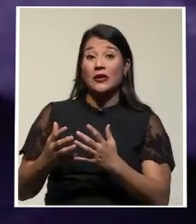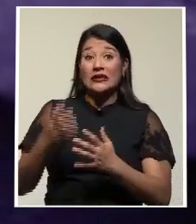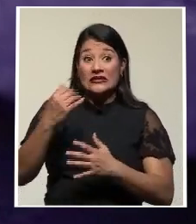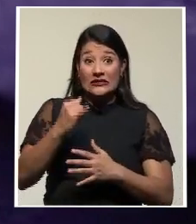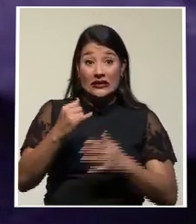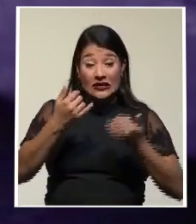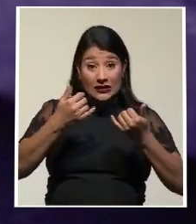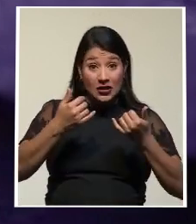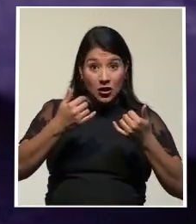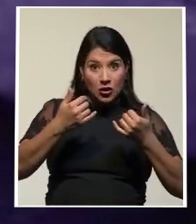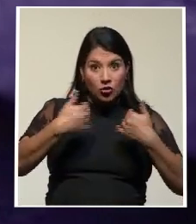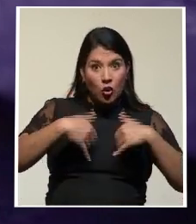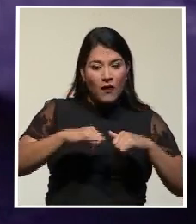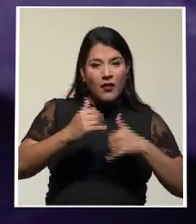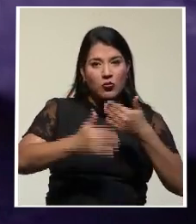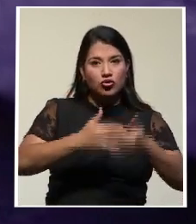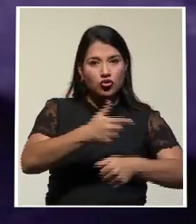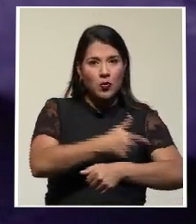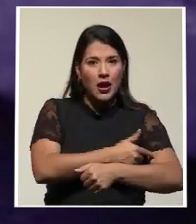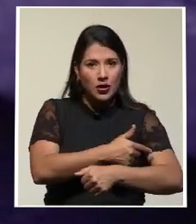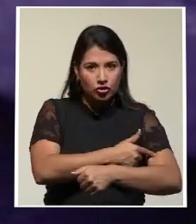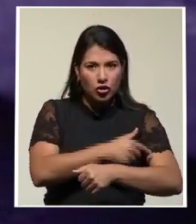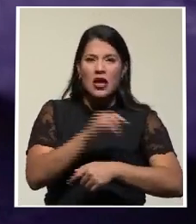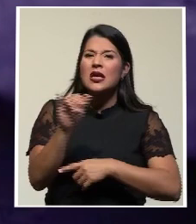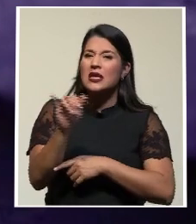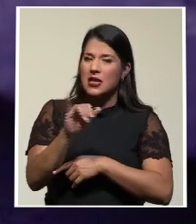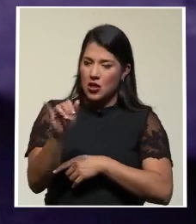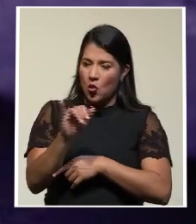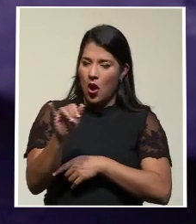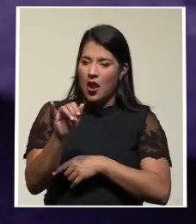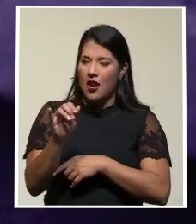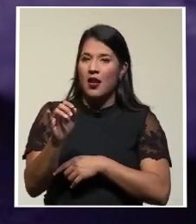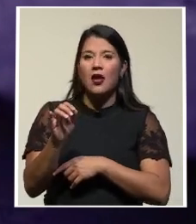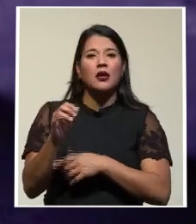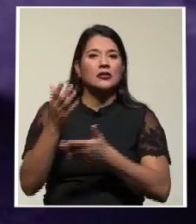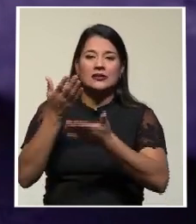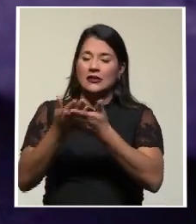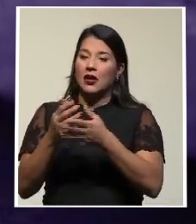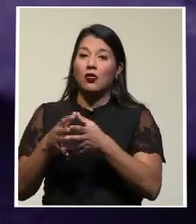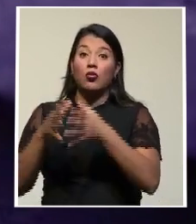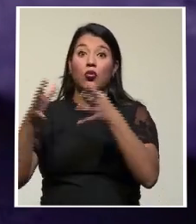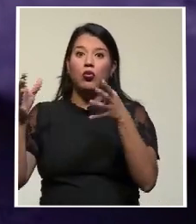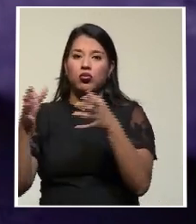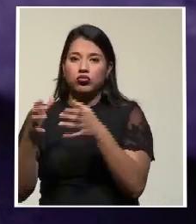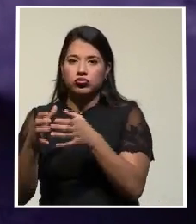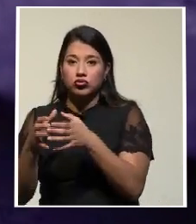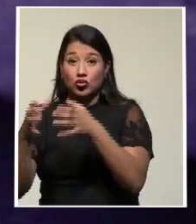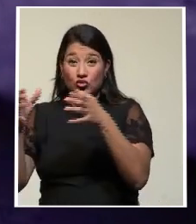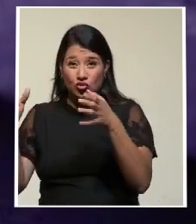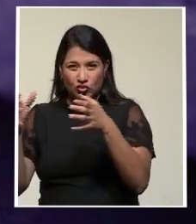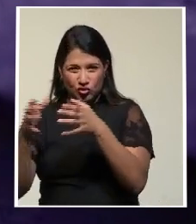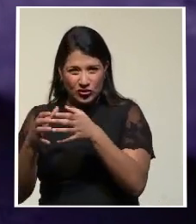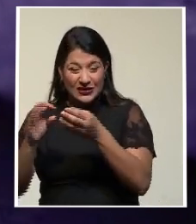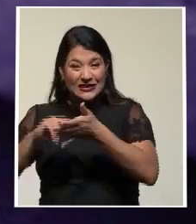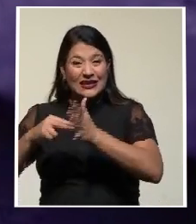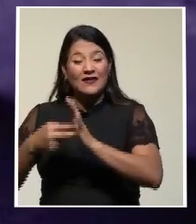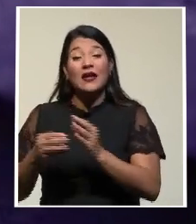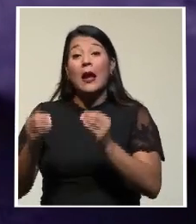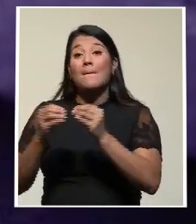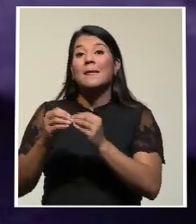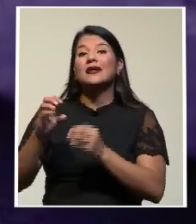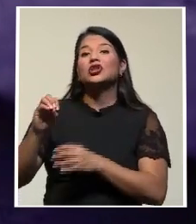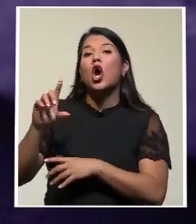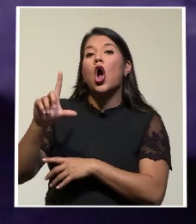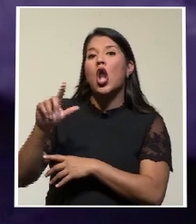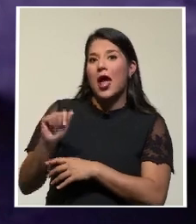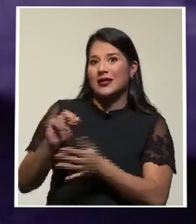tener ciertas olas, ojalá más pequeñas que las que hemos experimentado durante este año, pero vamos a seguir teniendo olas y eso